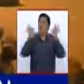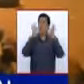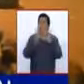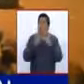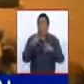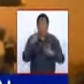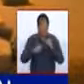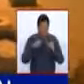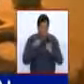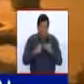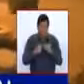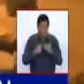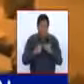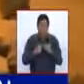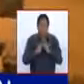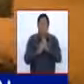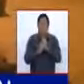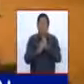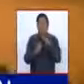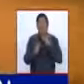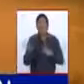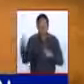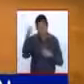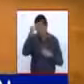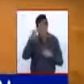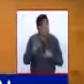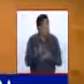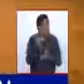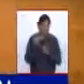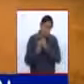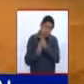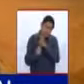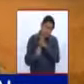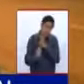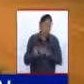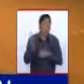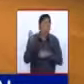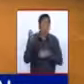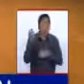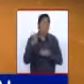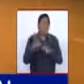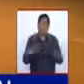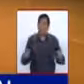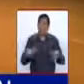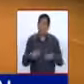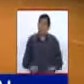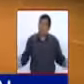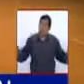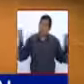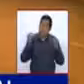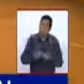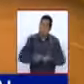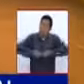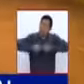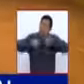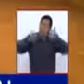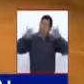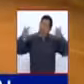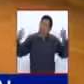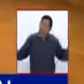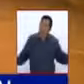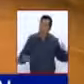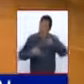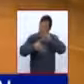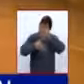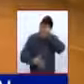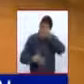dar respecto a la terminal de buses del Alto, la nueva terminal. Es la terminal terrestre más grande de Latinoamérica, la